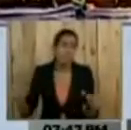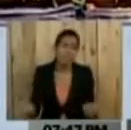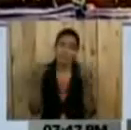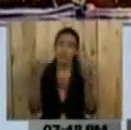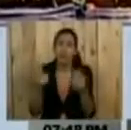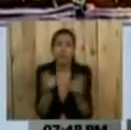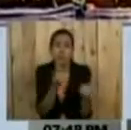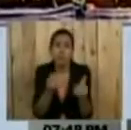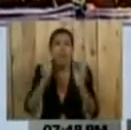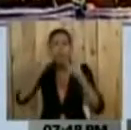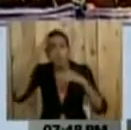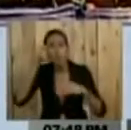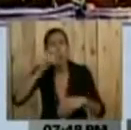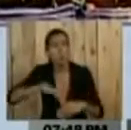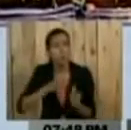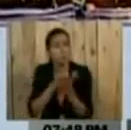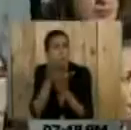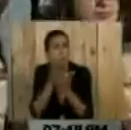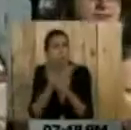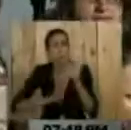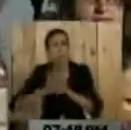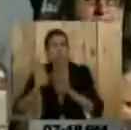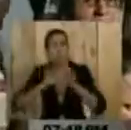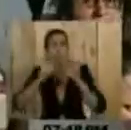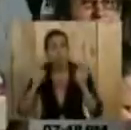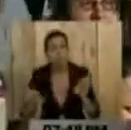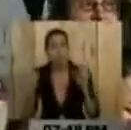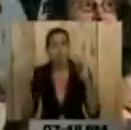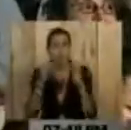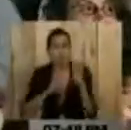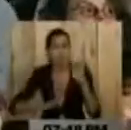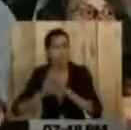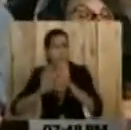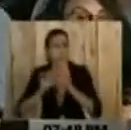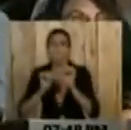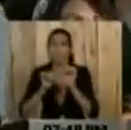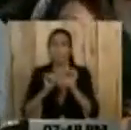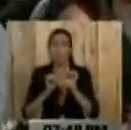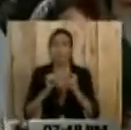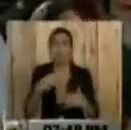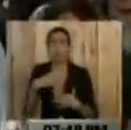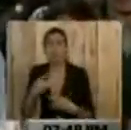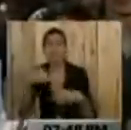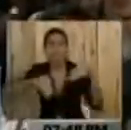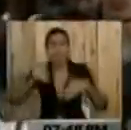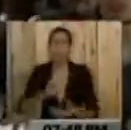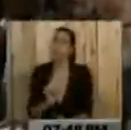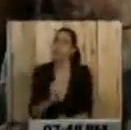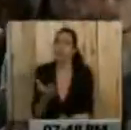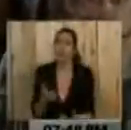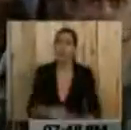al pueblo, seguir desarrollando la educación, la vivienda, no estar haciendo elecciones.